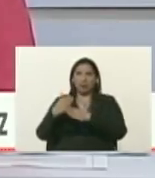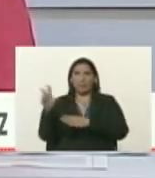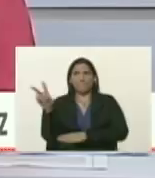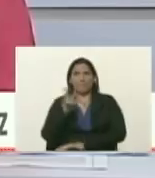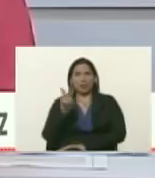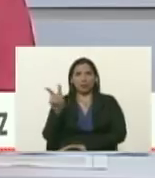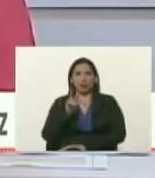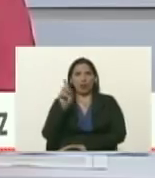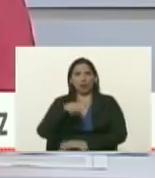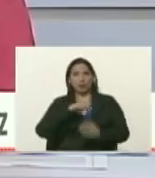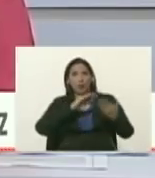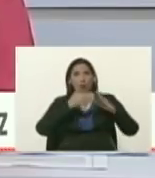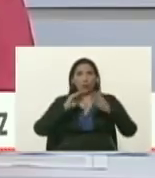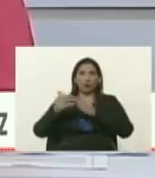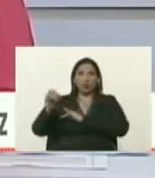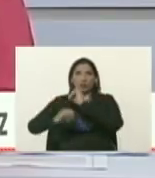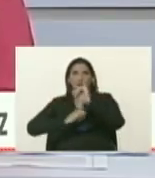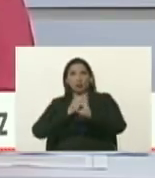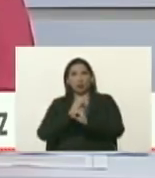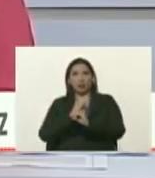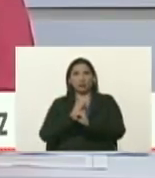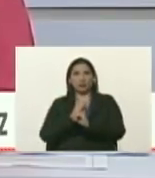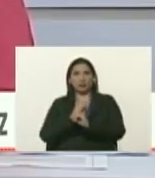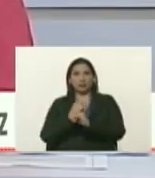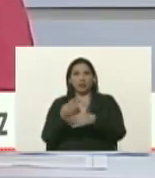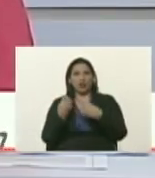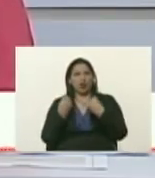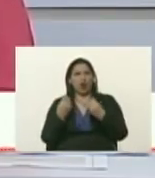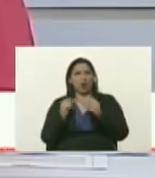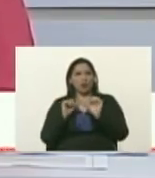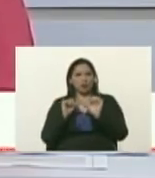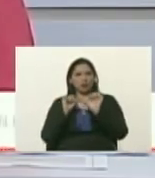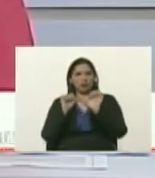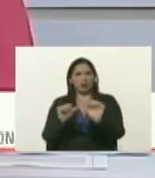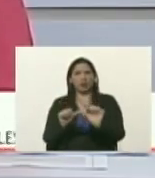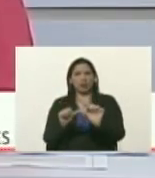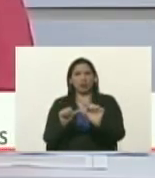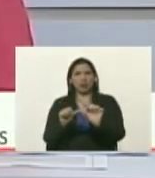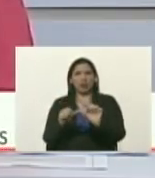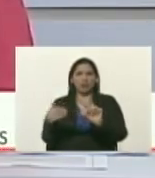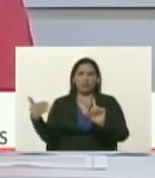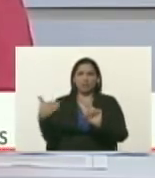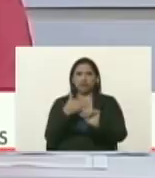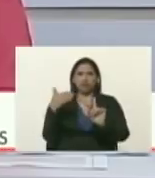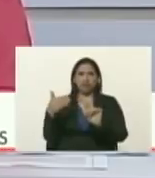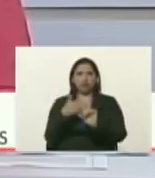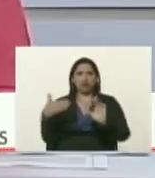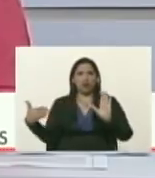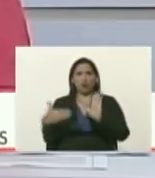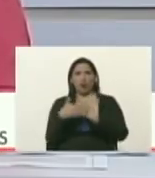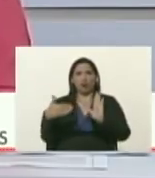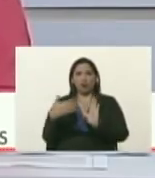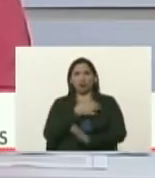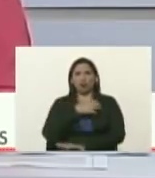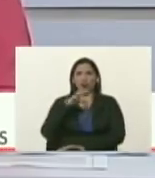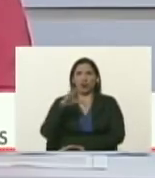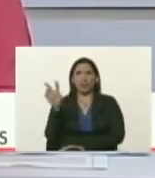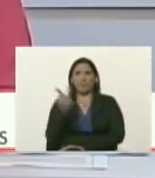Venezuela y con la comunidad internacional cómo se sigue atentando contra la soberanía de Venezuela,